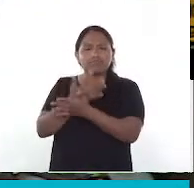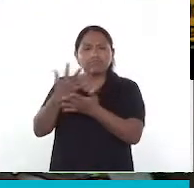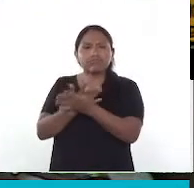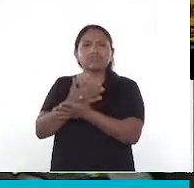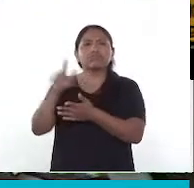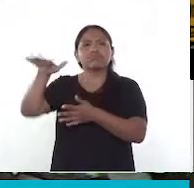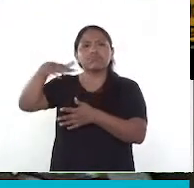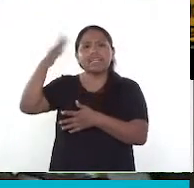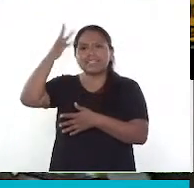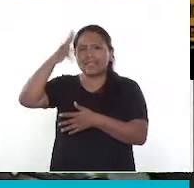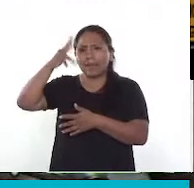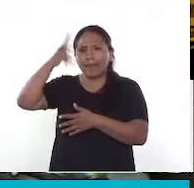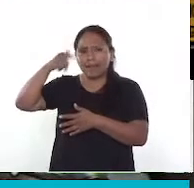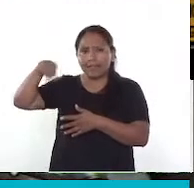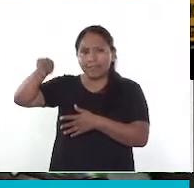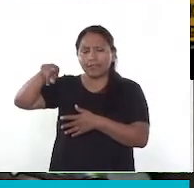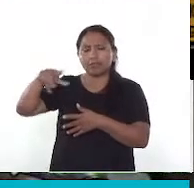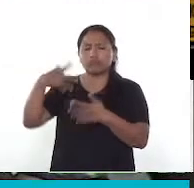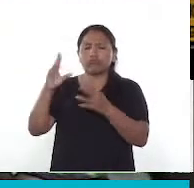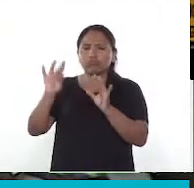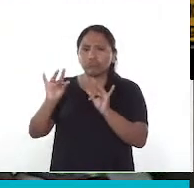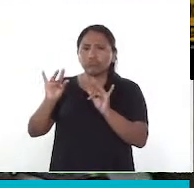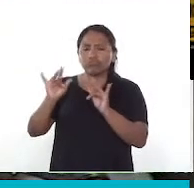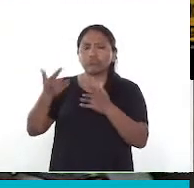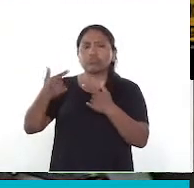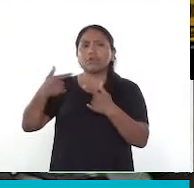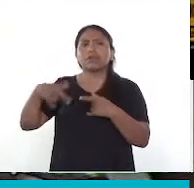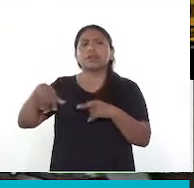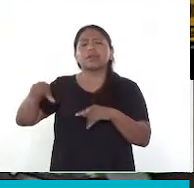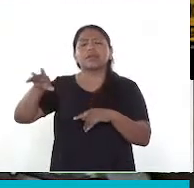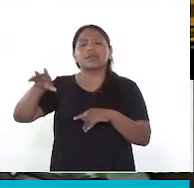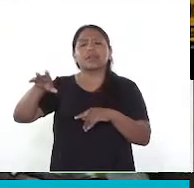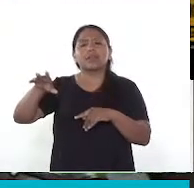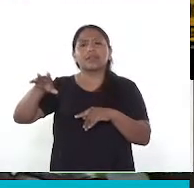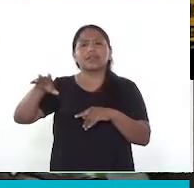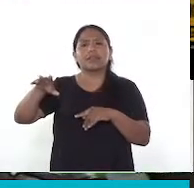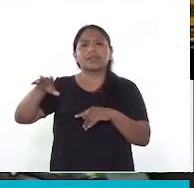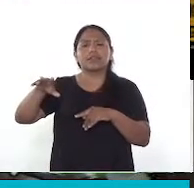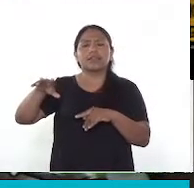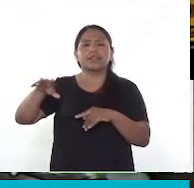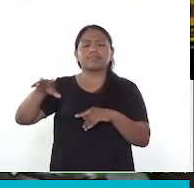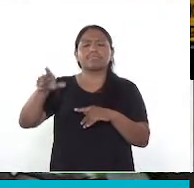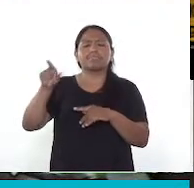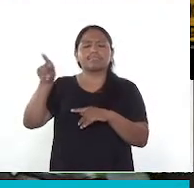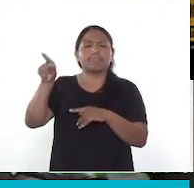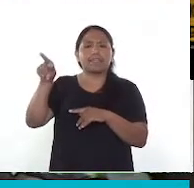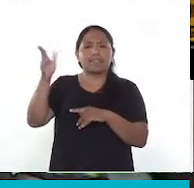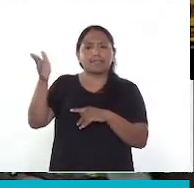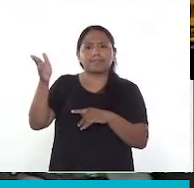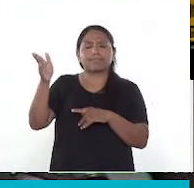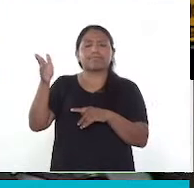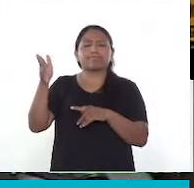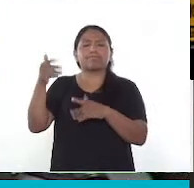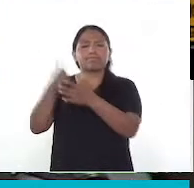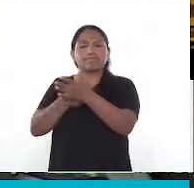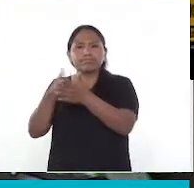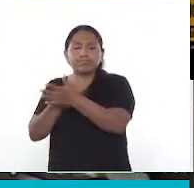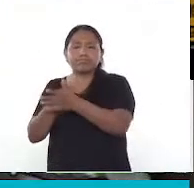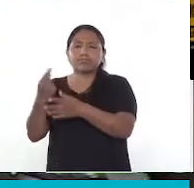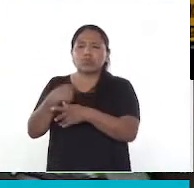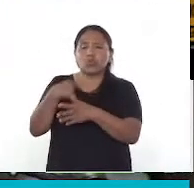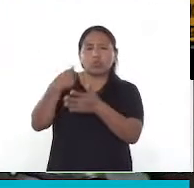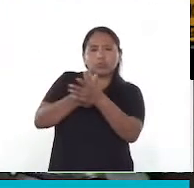fue muy duro y en distintas ocasiones el por su militancia y yo por mi militancia